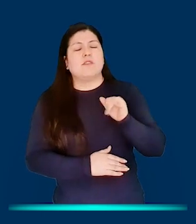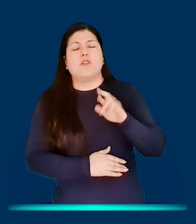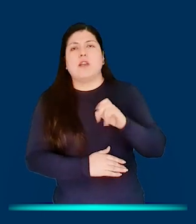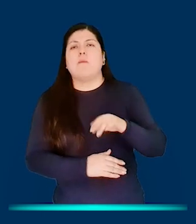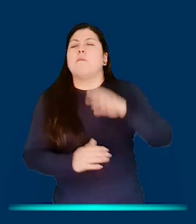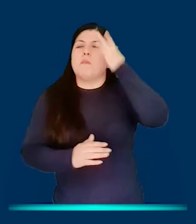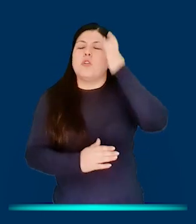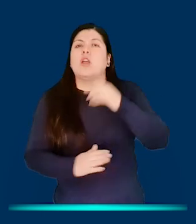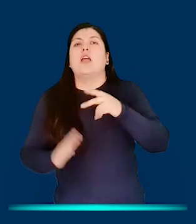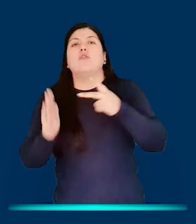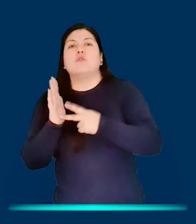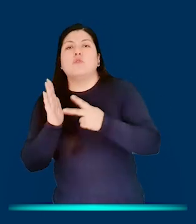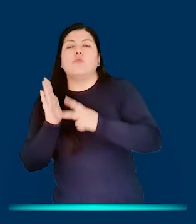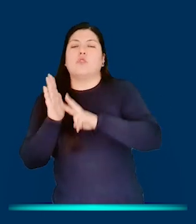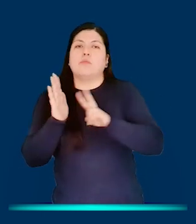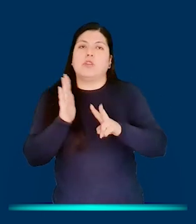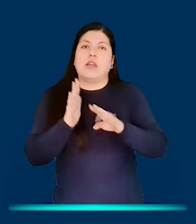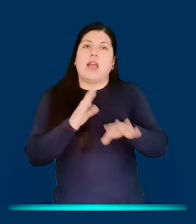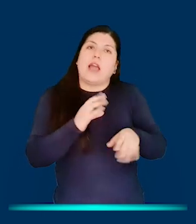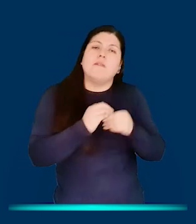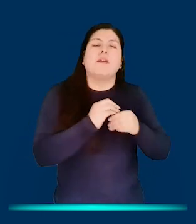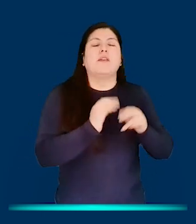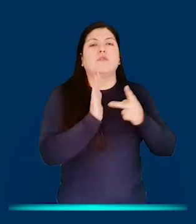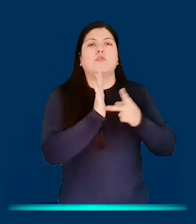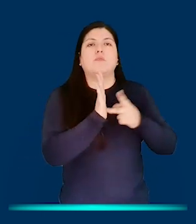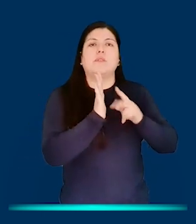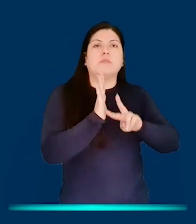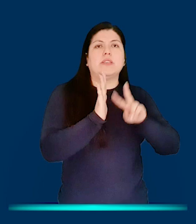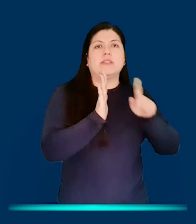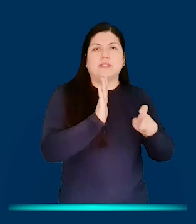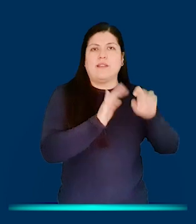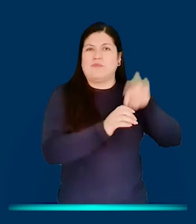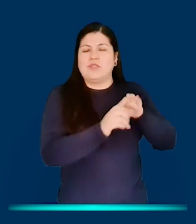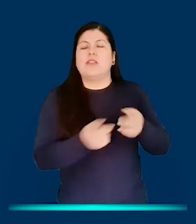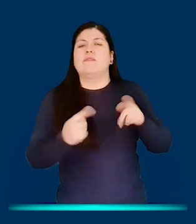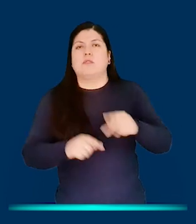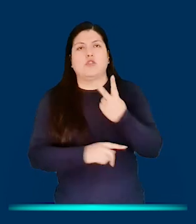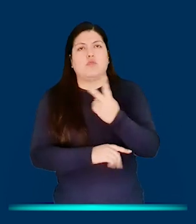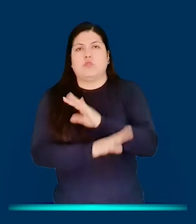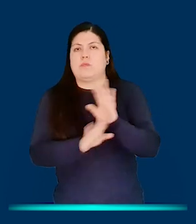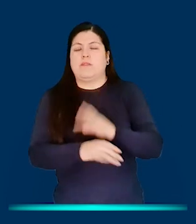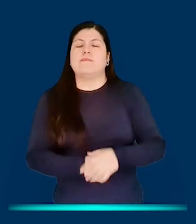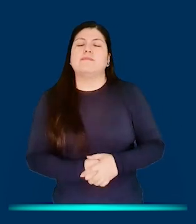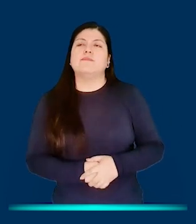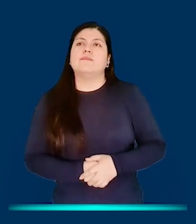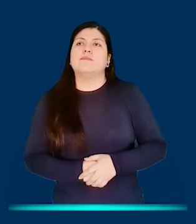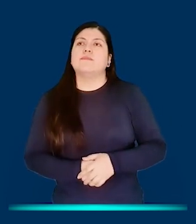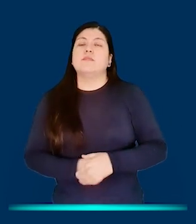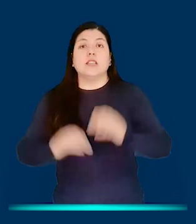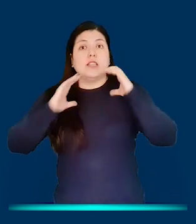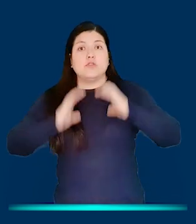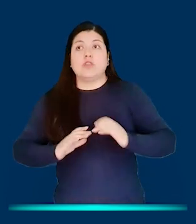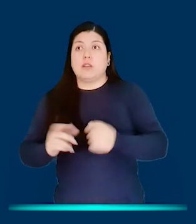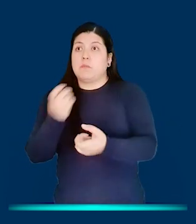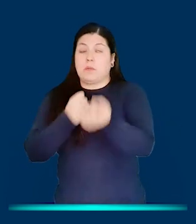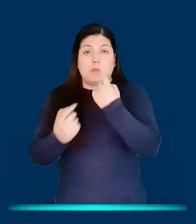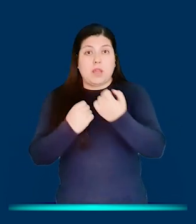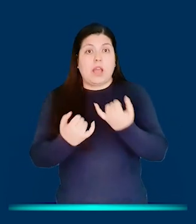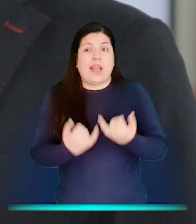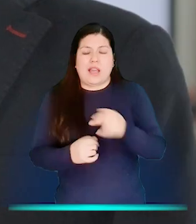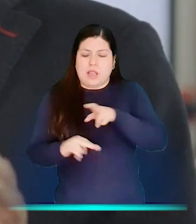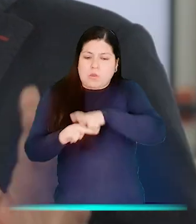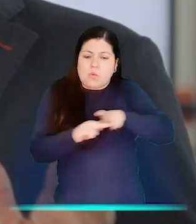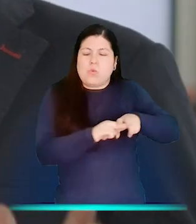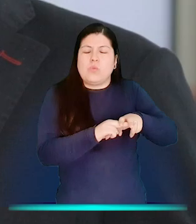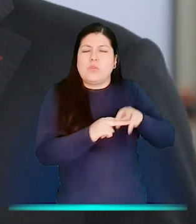este 13 de marzo de 2022. Son transitorias, las elegimos en estas elecciones de 2022 y por una segunda vez en el